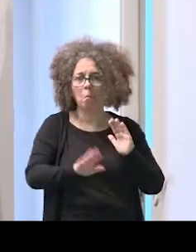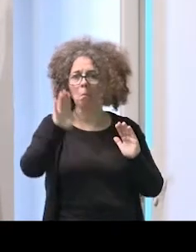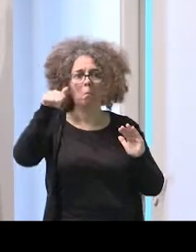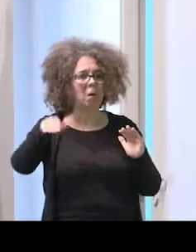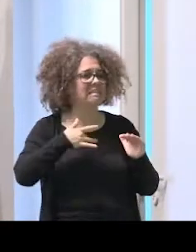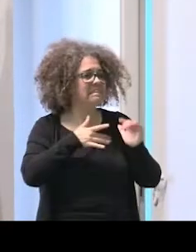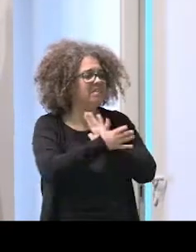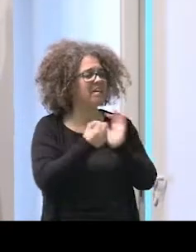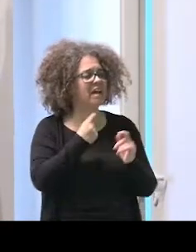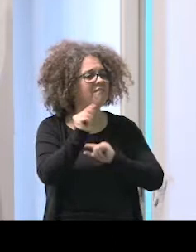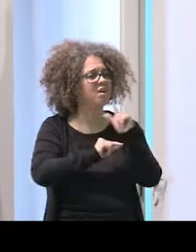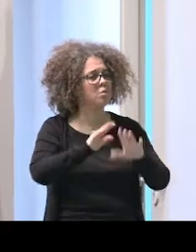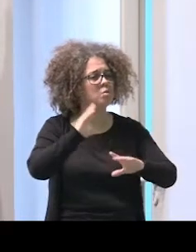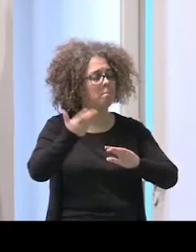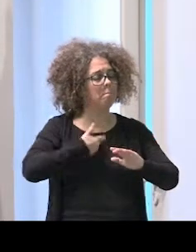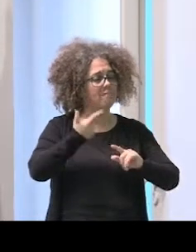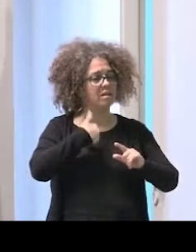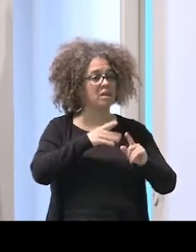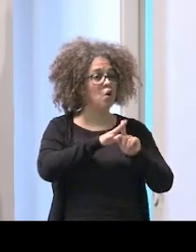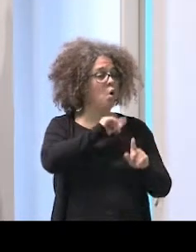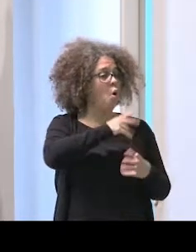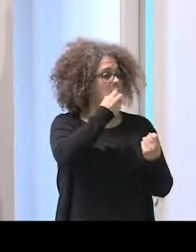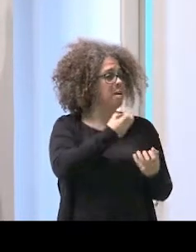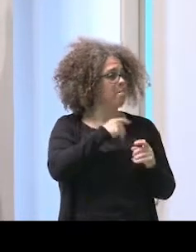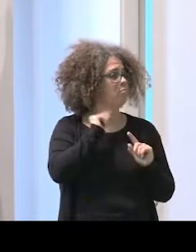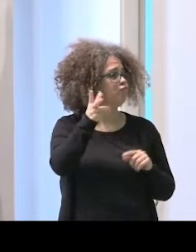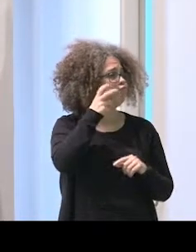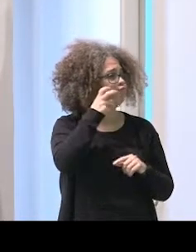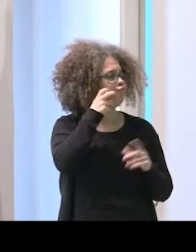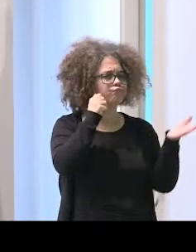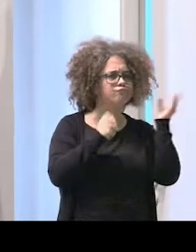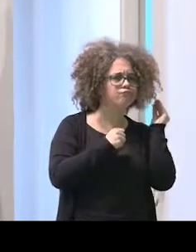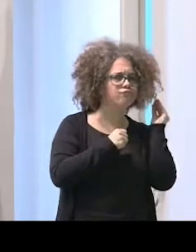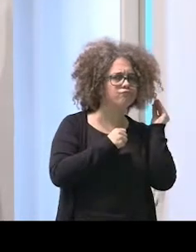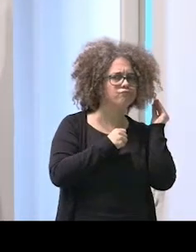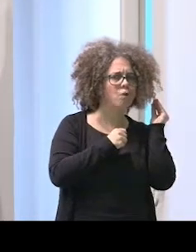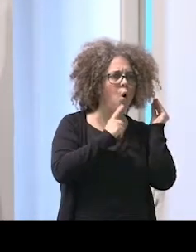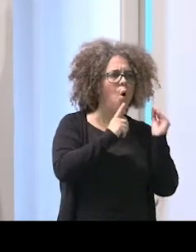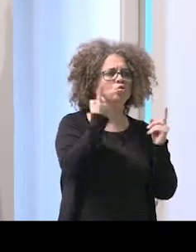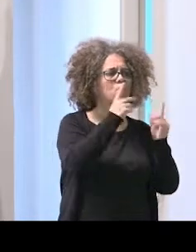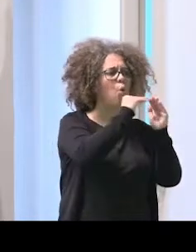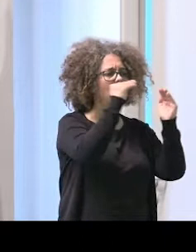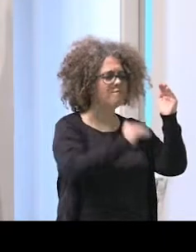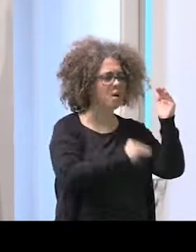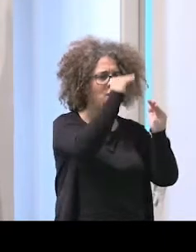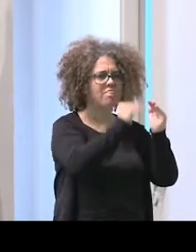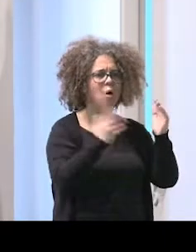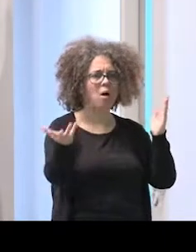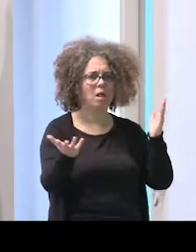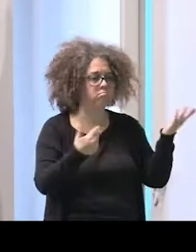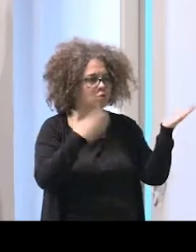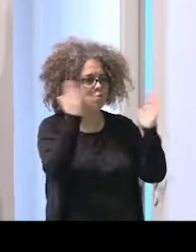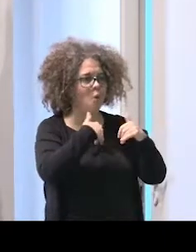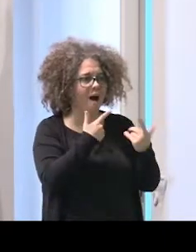y hay veces que está peor, ¿vale? Y encima a veces es solo de un oído y a veces solo es de unas frecuencias, con lo cual ya es imposible aclararse con